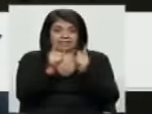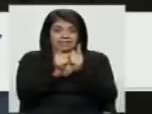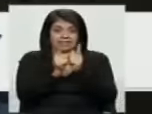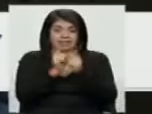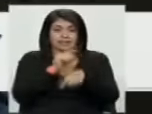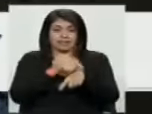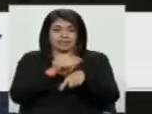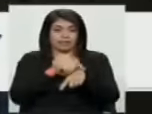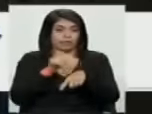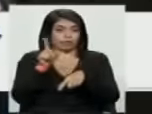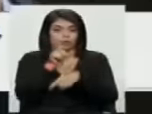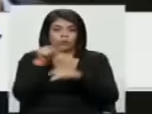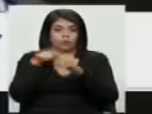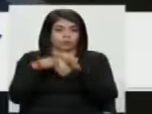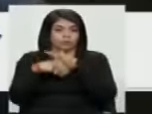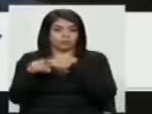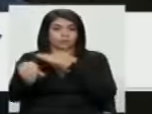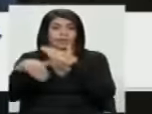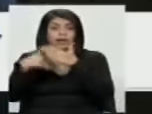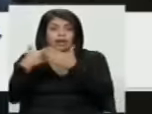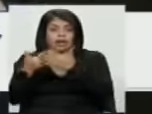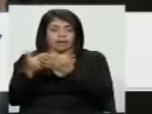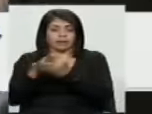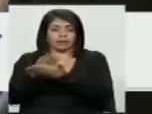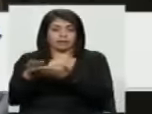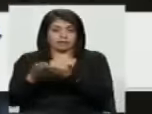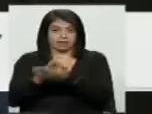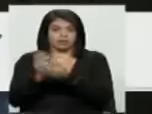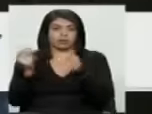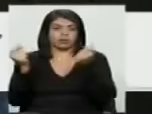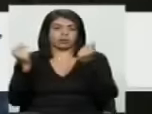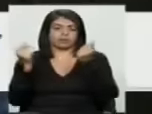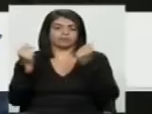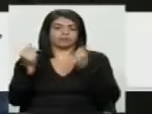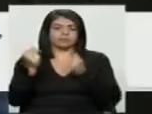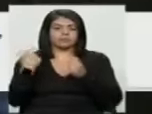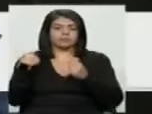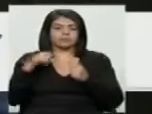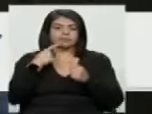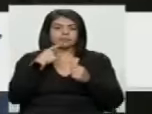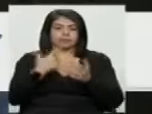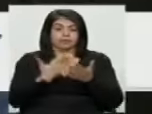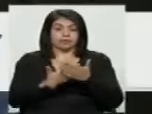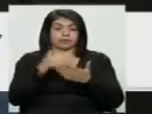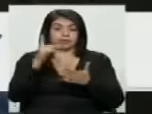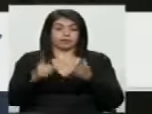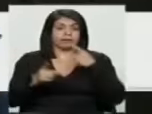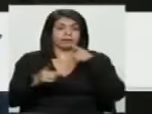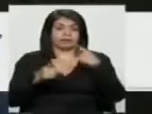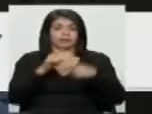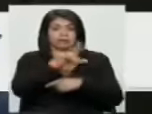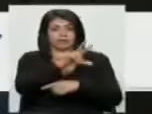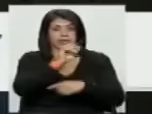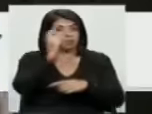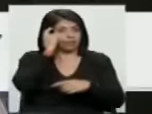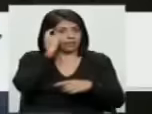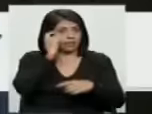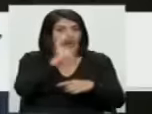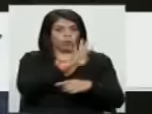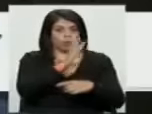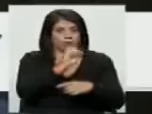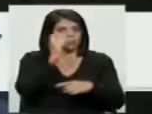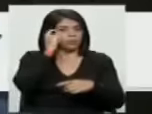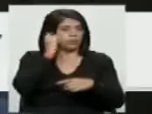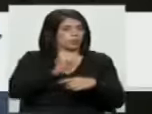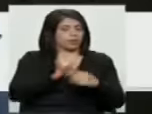sino el fondo es hasta tanto se resuelva. Tiene que decir, o debería decir, 30 días, 40 días,